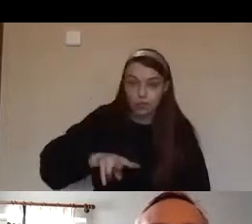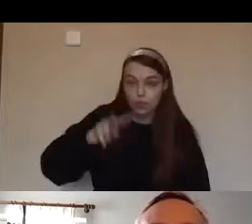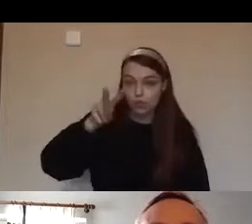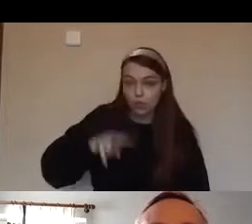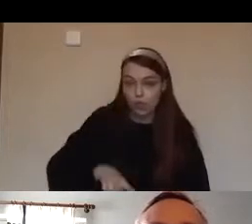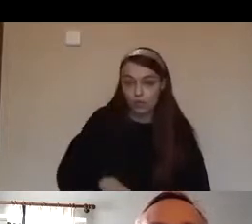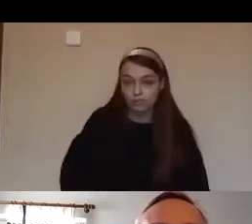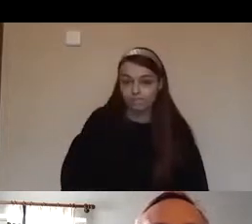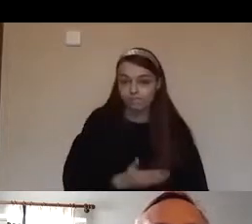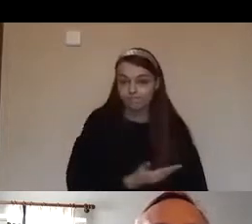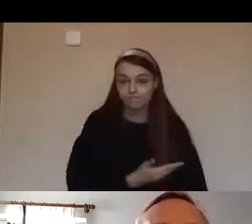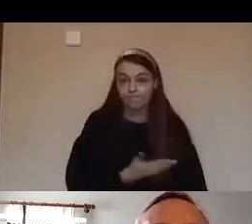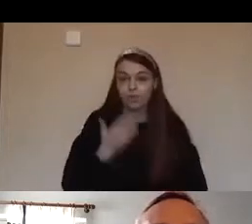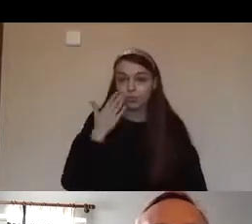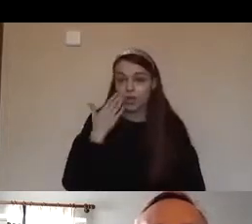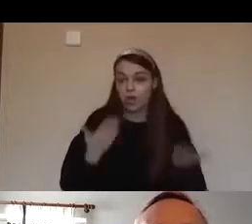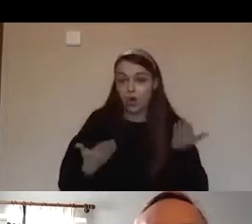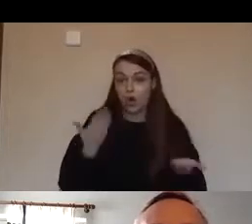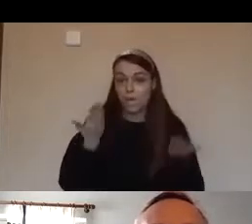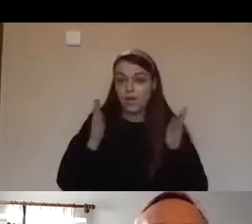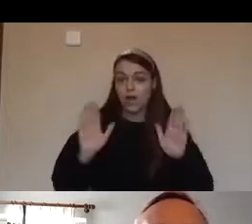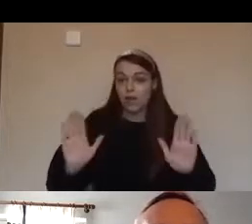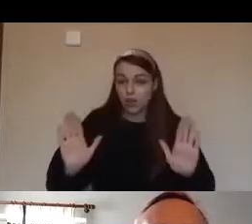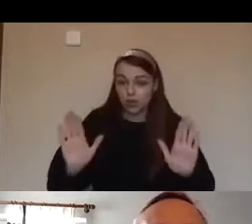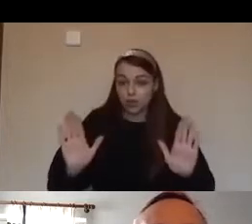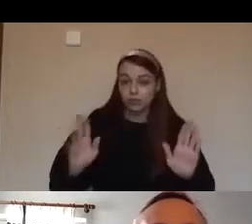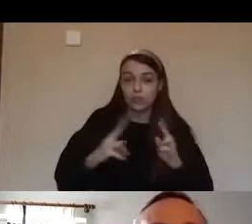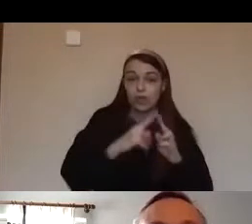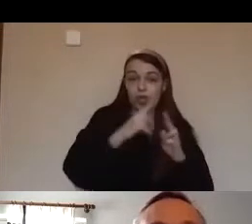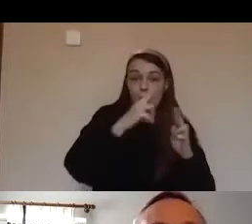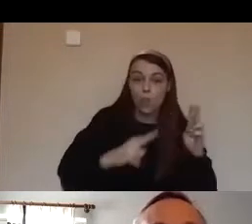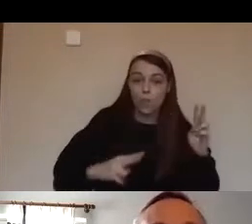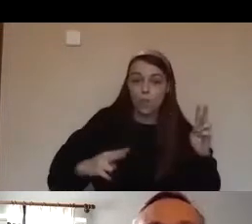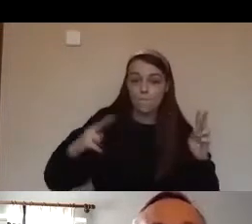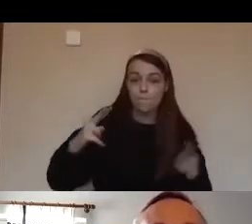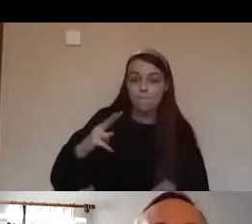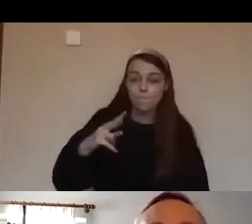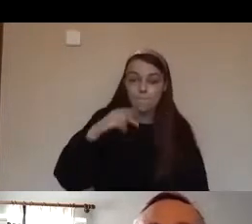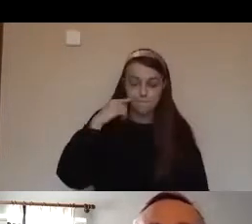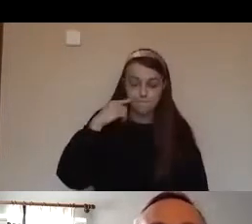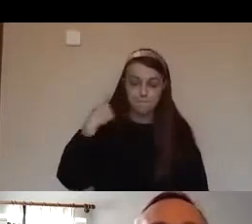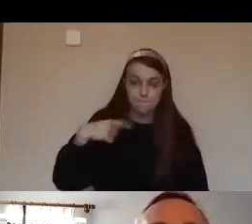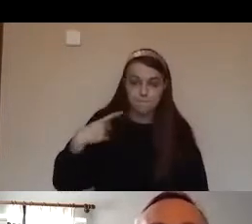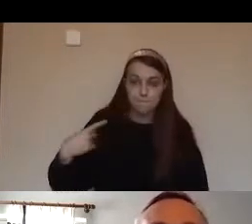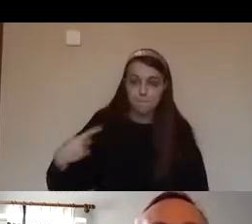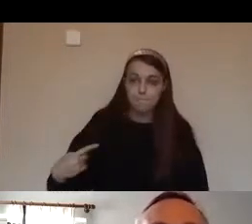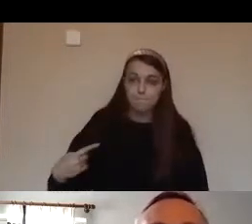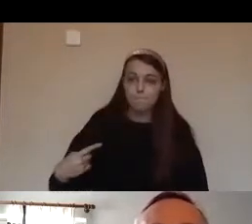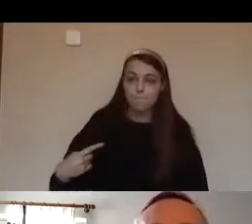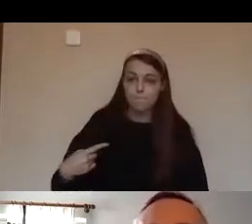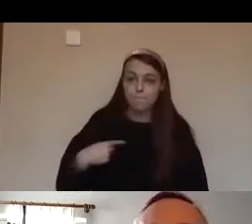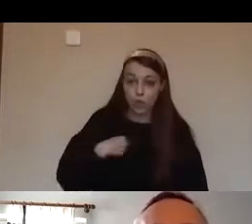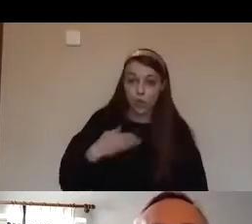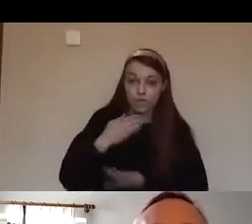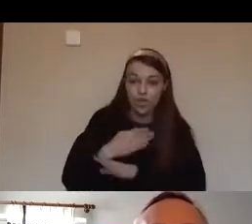Y aquí vemos una comparación del puente de Londres, de cuando yo estuve en octubre de